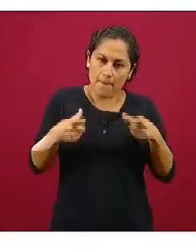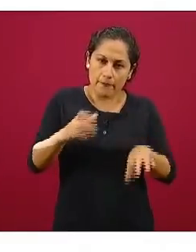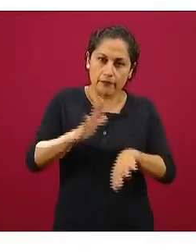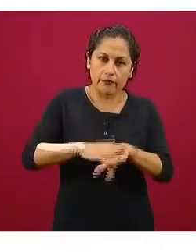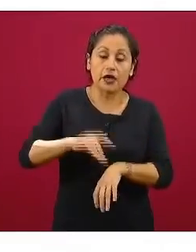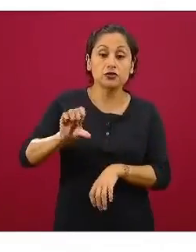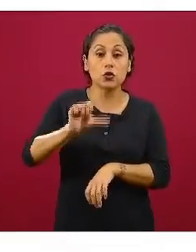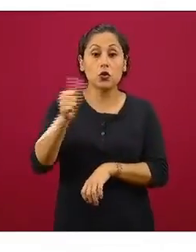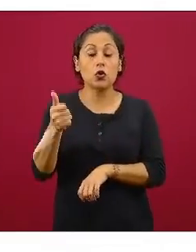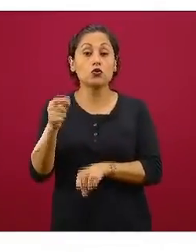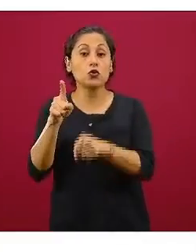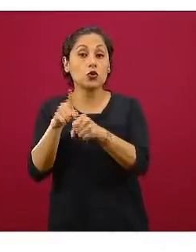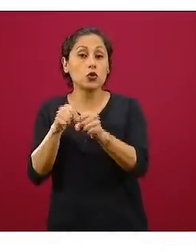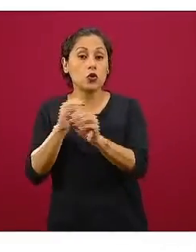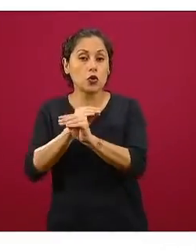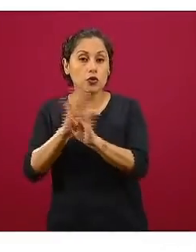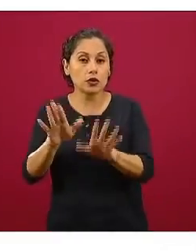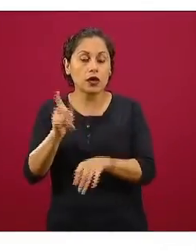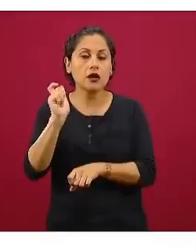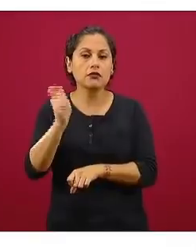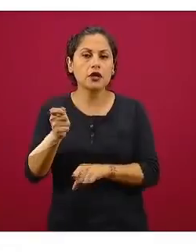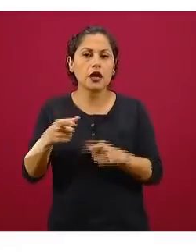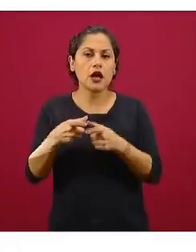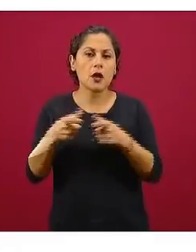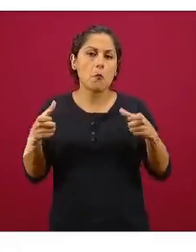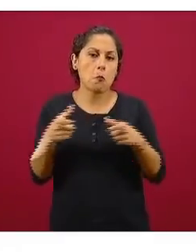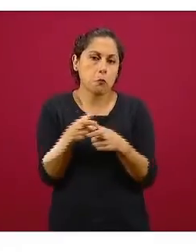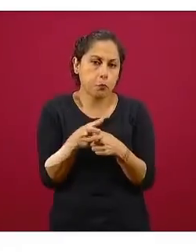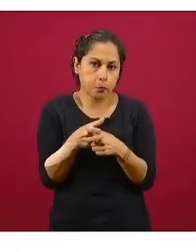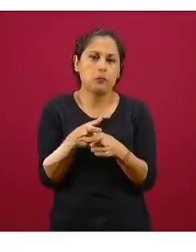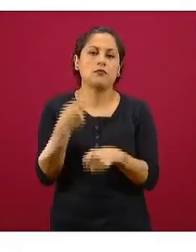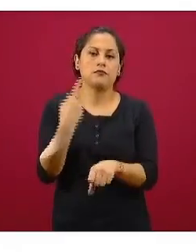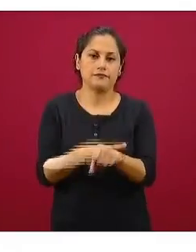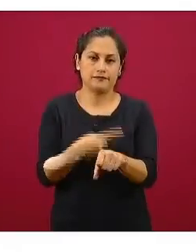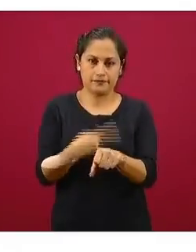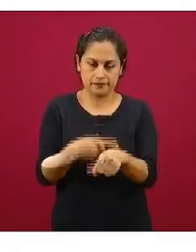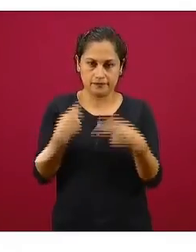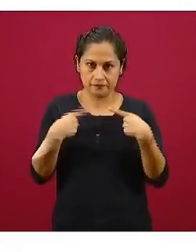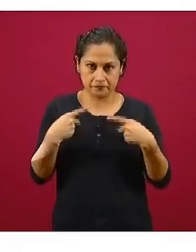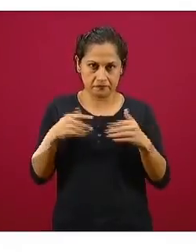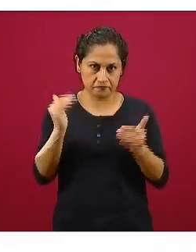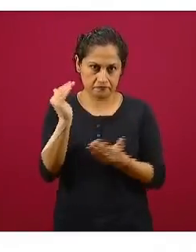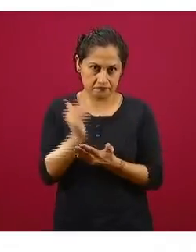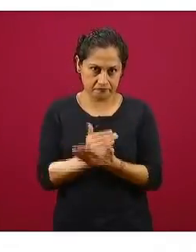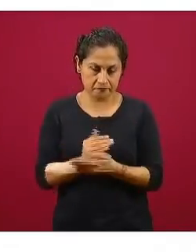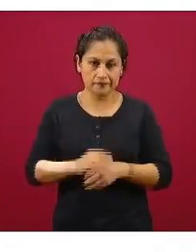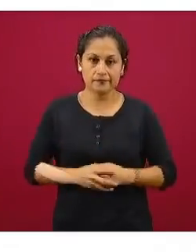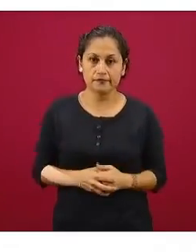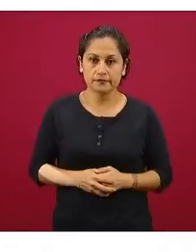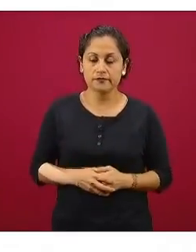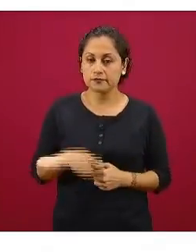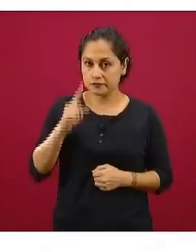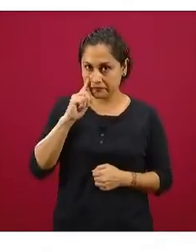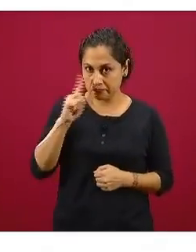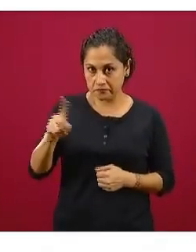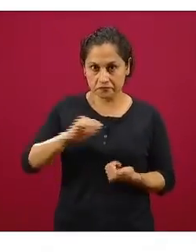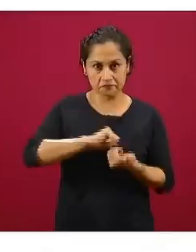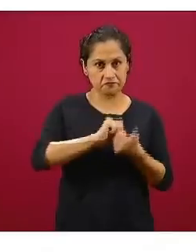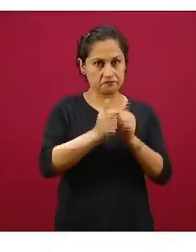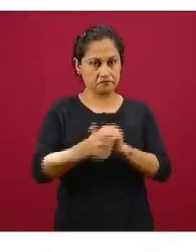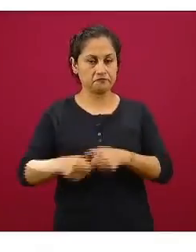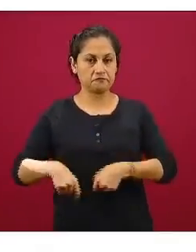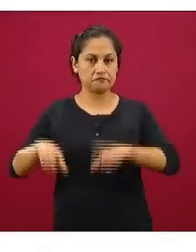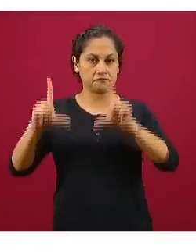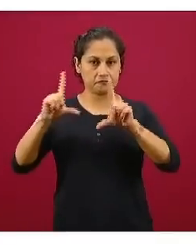color quiere decir que tiene menos carga acumulada, y esto lo podemos ver en la siguiente diapositiva de manera más